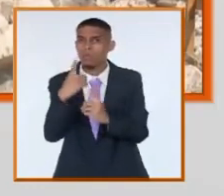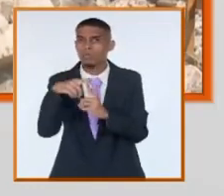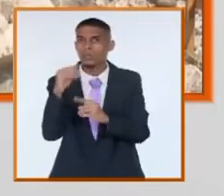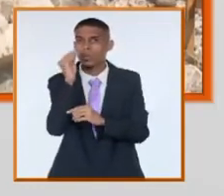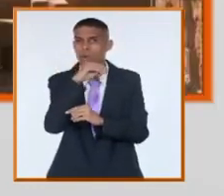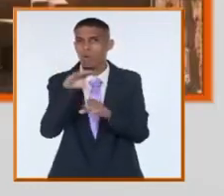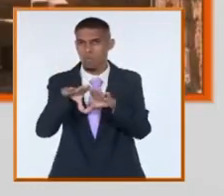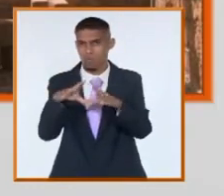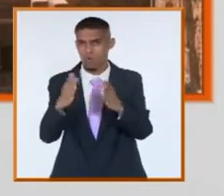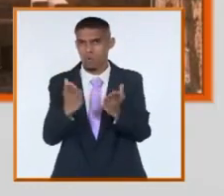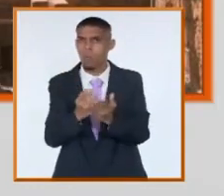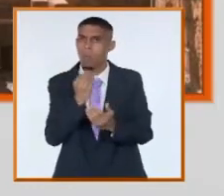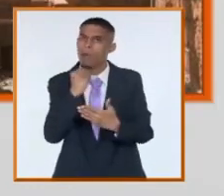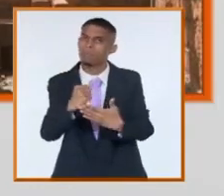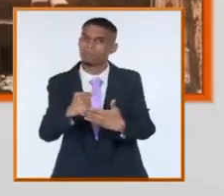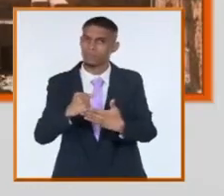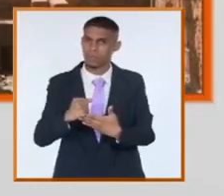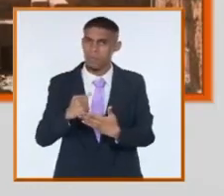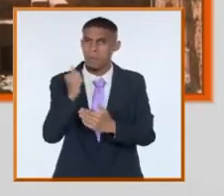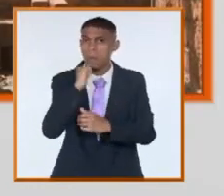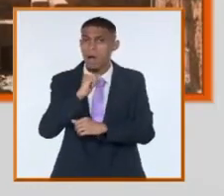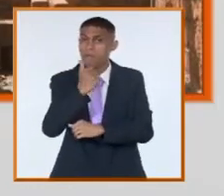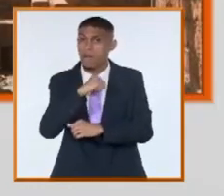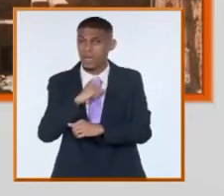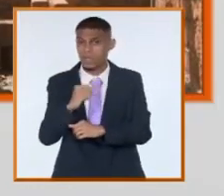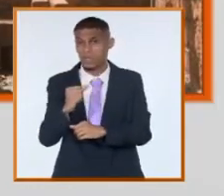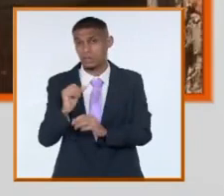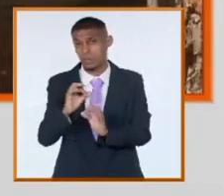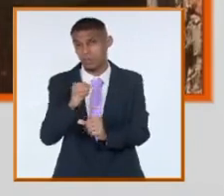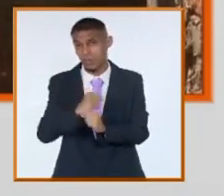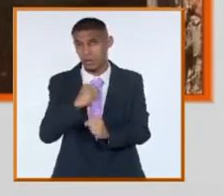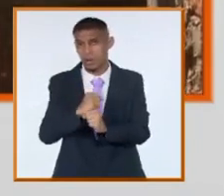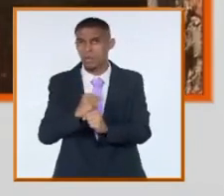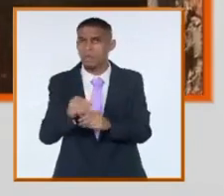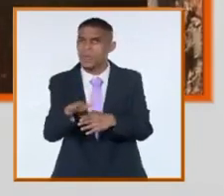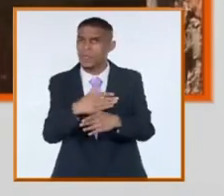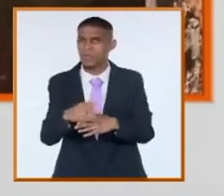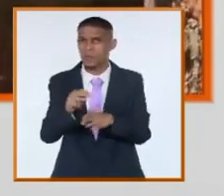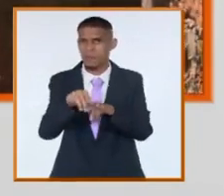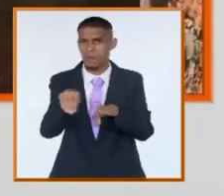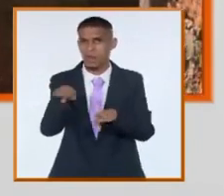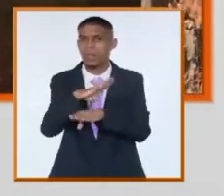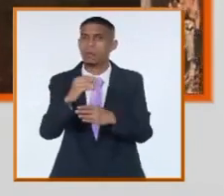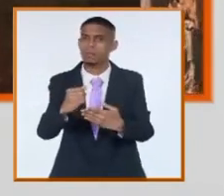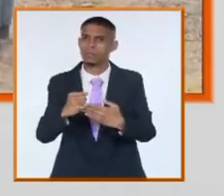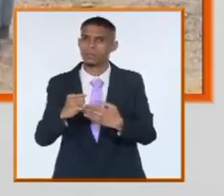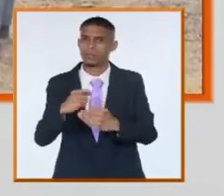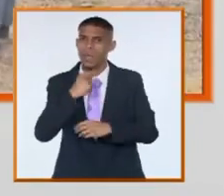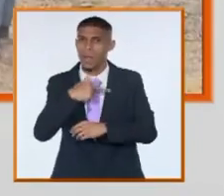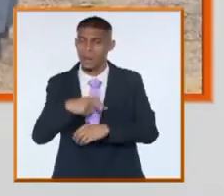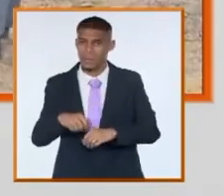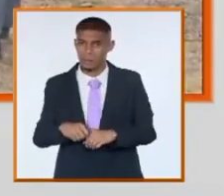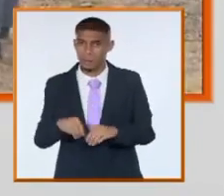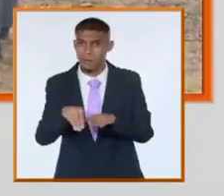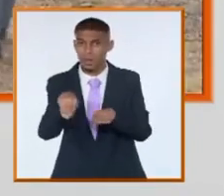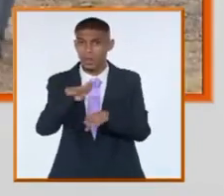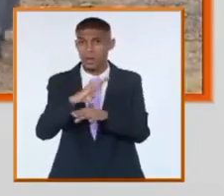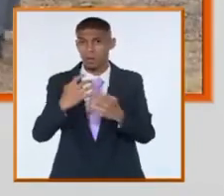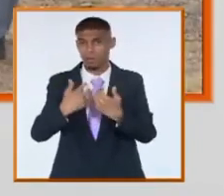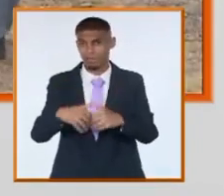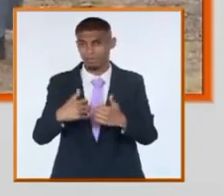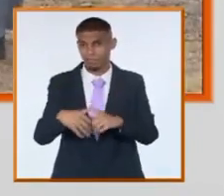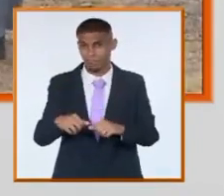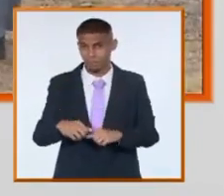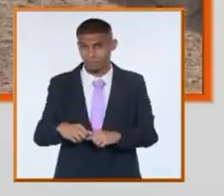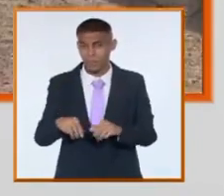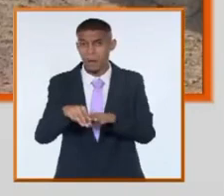e inclusive con un grupo de trabajo formado por varios ministerios en este caso el Ministerio de Industria el Ministerio de energía